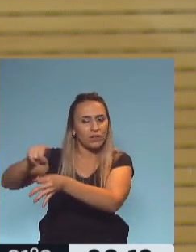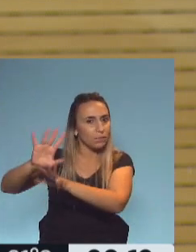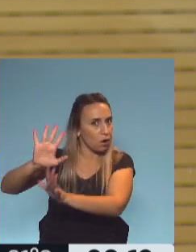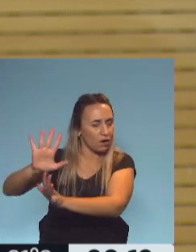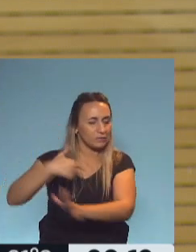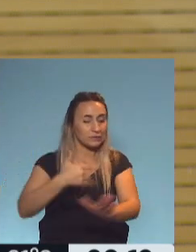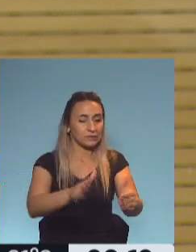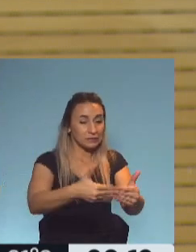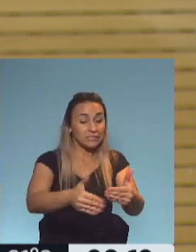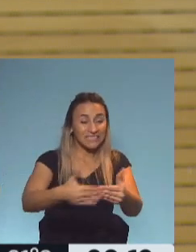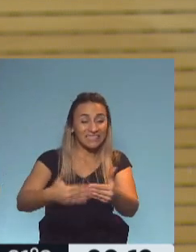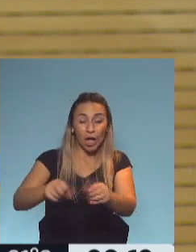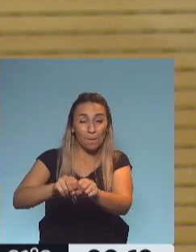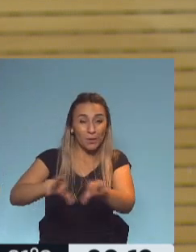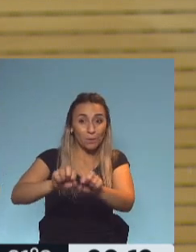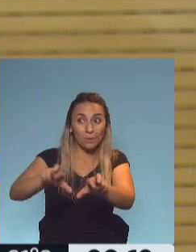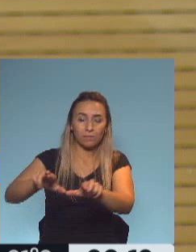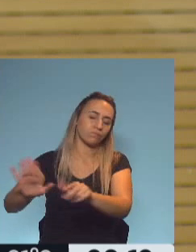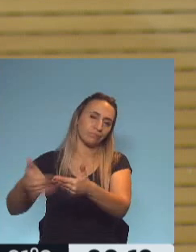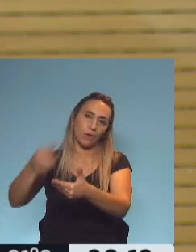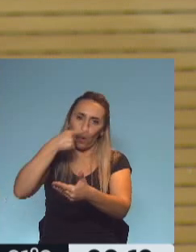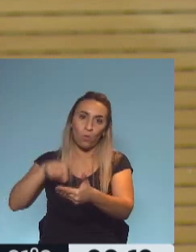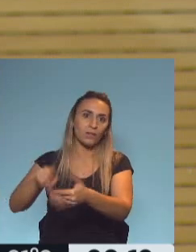último que tenemos que cerrar son las escuelas.